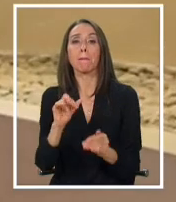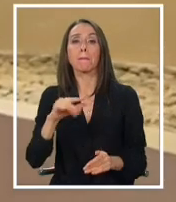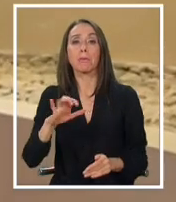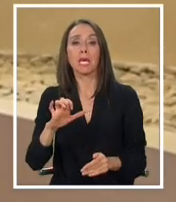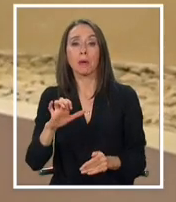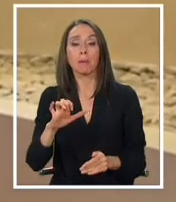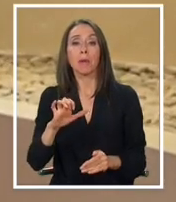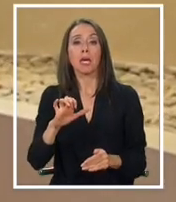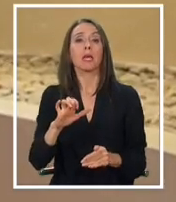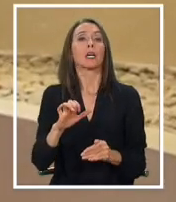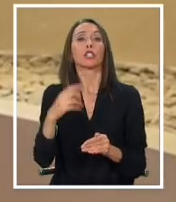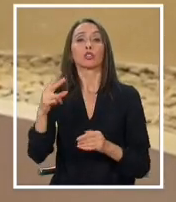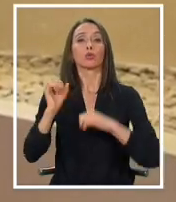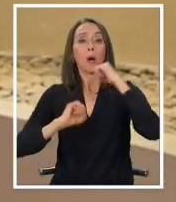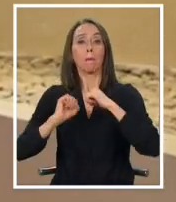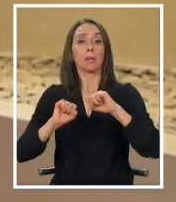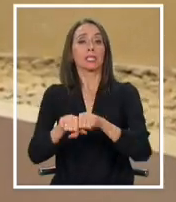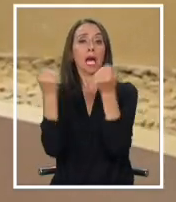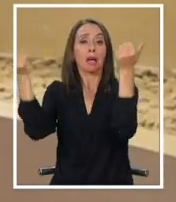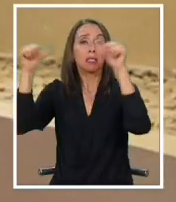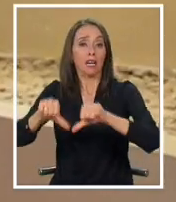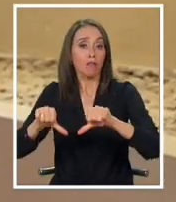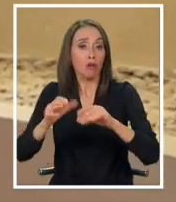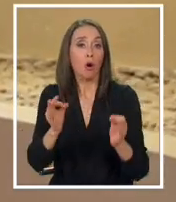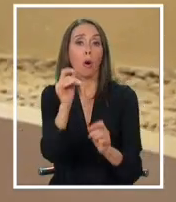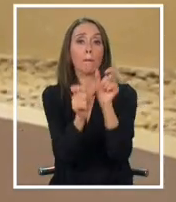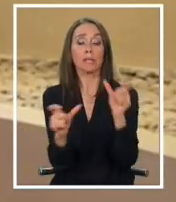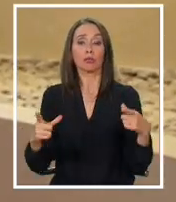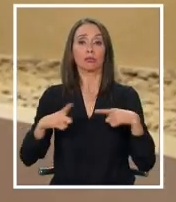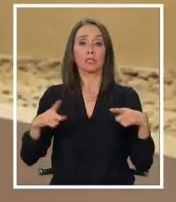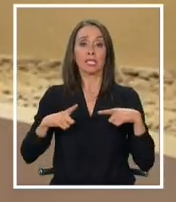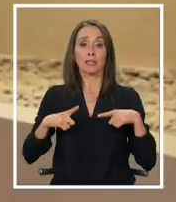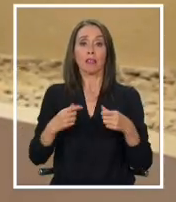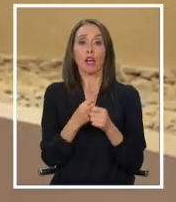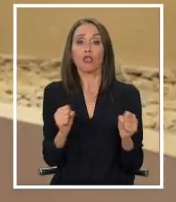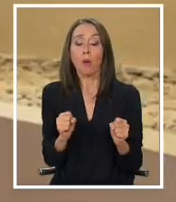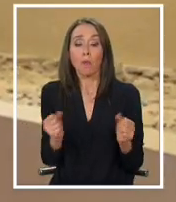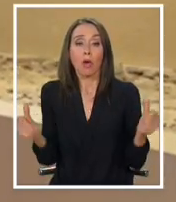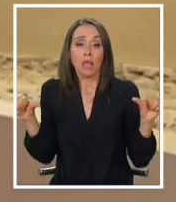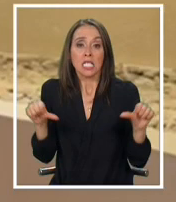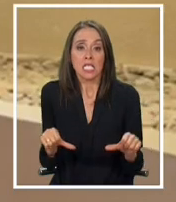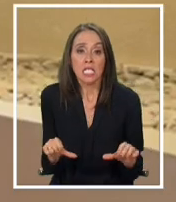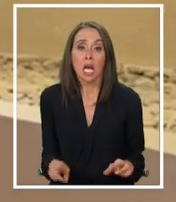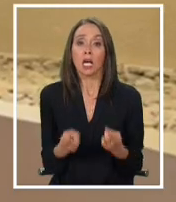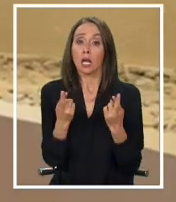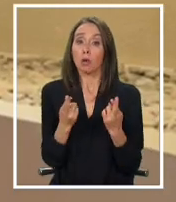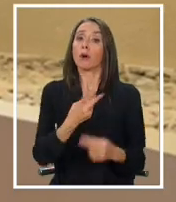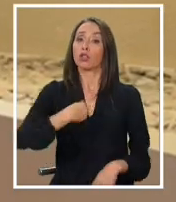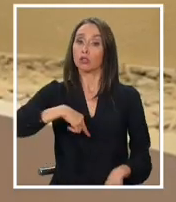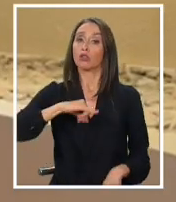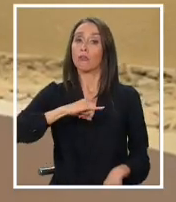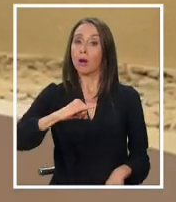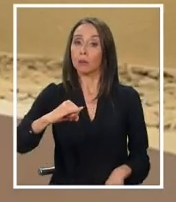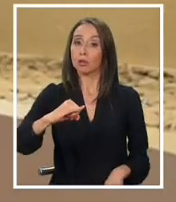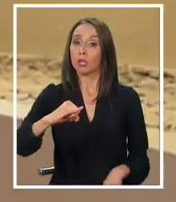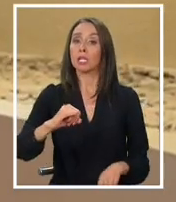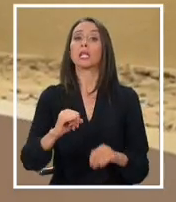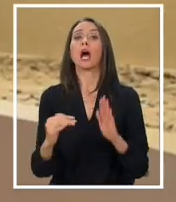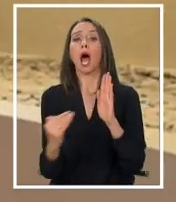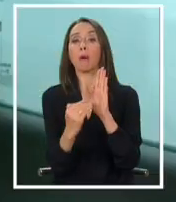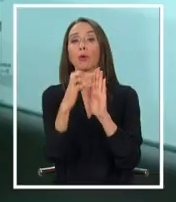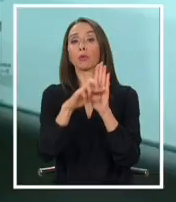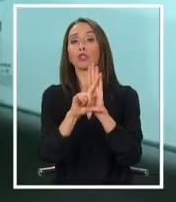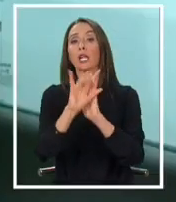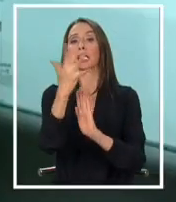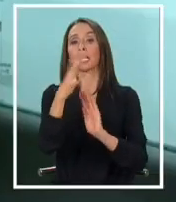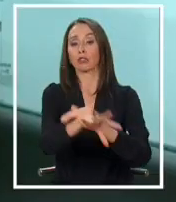perdieron su pequeña empresa o aquellas personas que están desempleadas y no han podido recuperar, entonces vamos a seguir apoyando el quinto